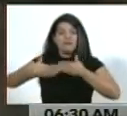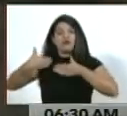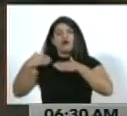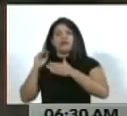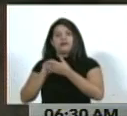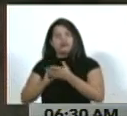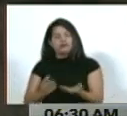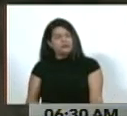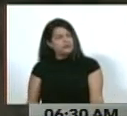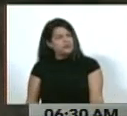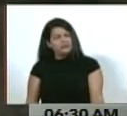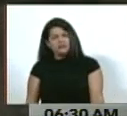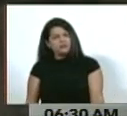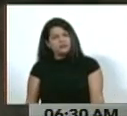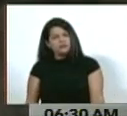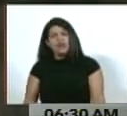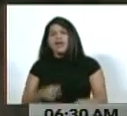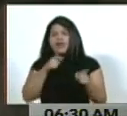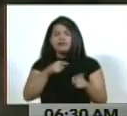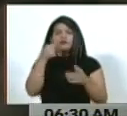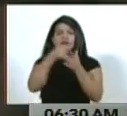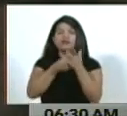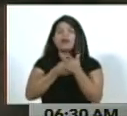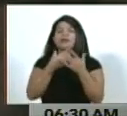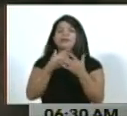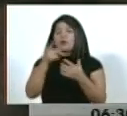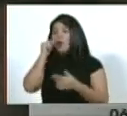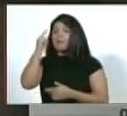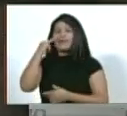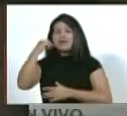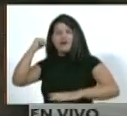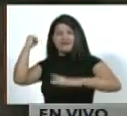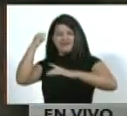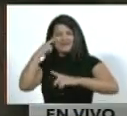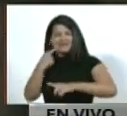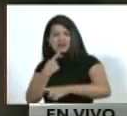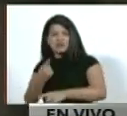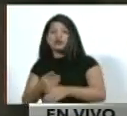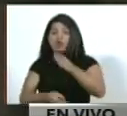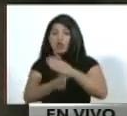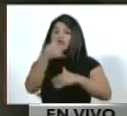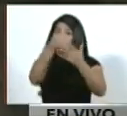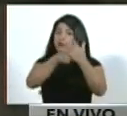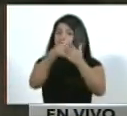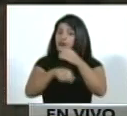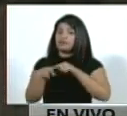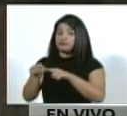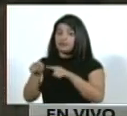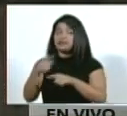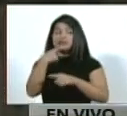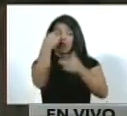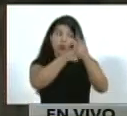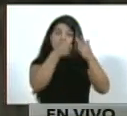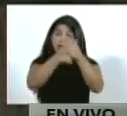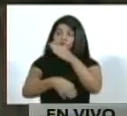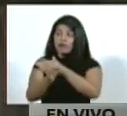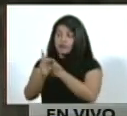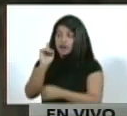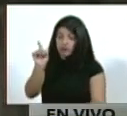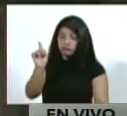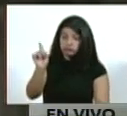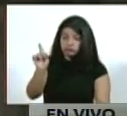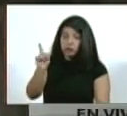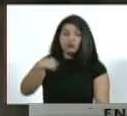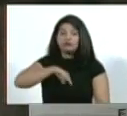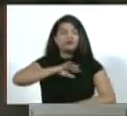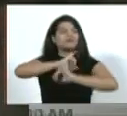Y esas son las luchas que dice Negro Primero, que todavía continúan. Las luchas por